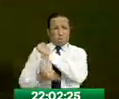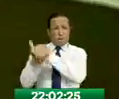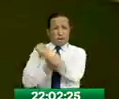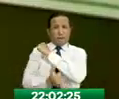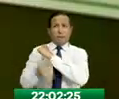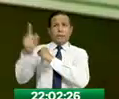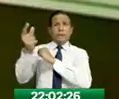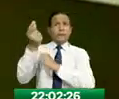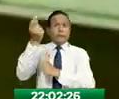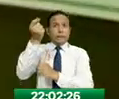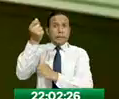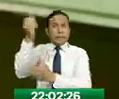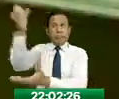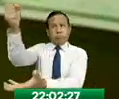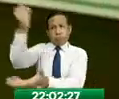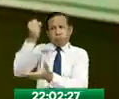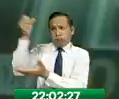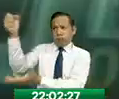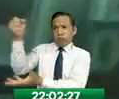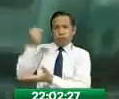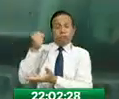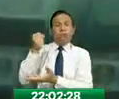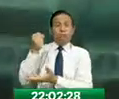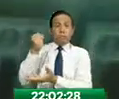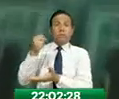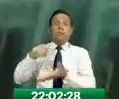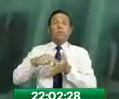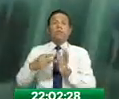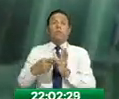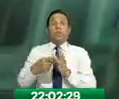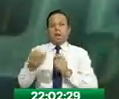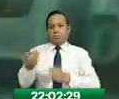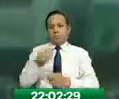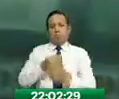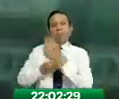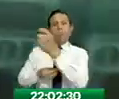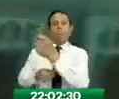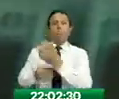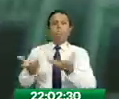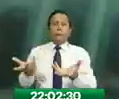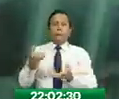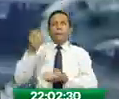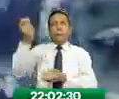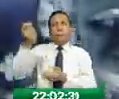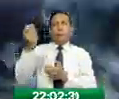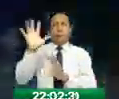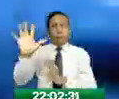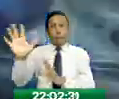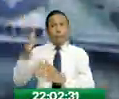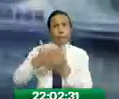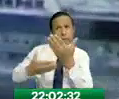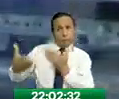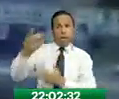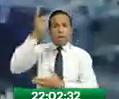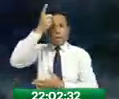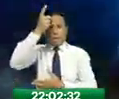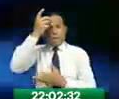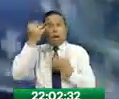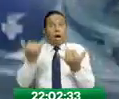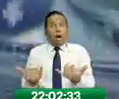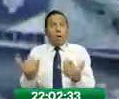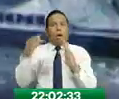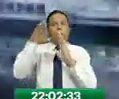Goldman Sachs y Credit Suisse Group, dejando como prendas bonos. Pero por las contracciones económicas, su precio bajó y